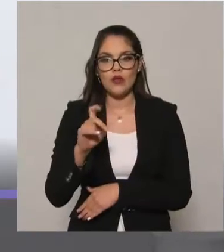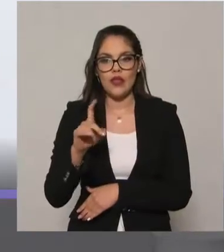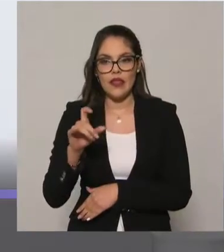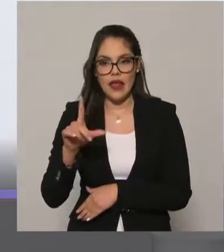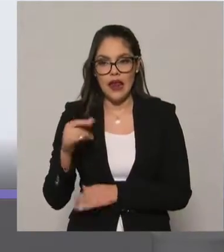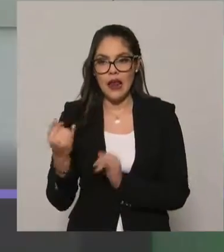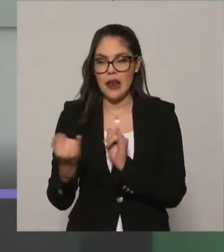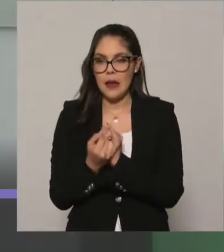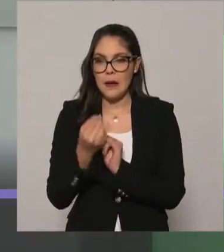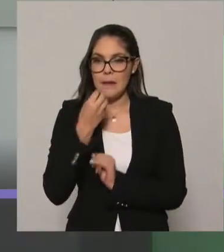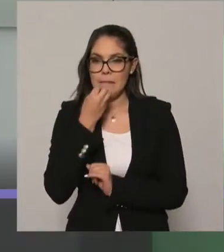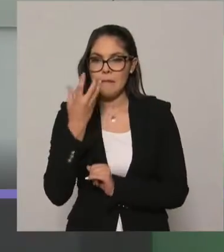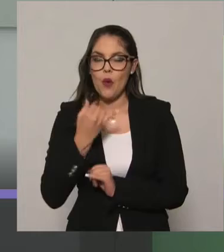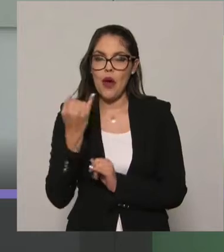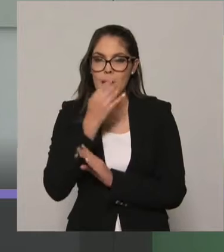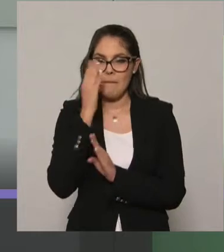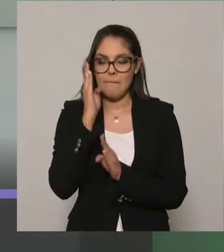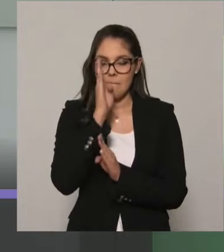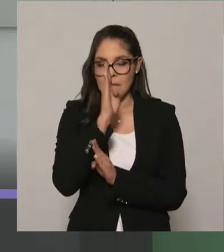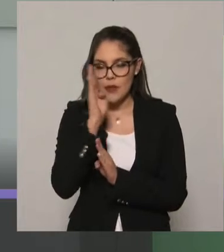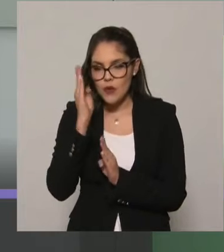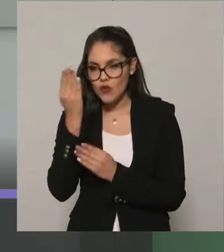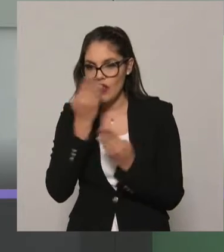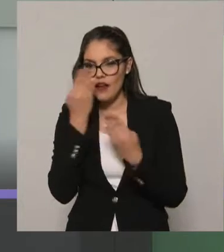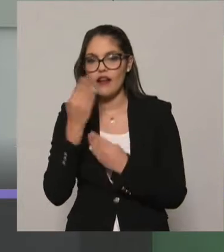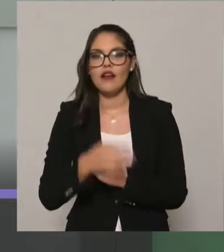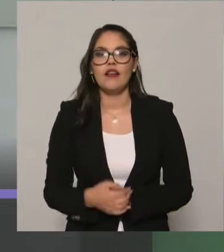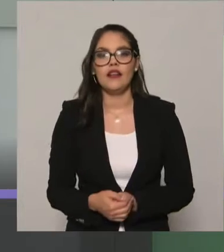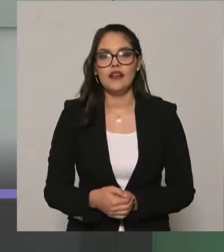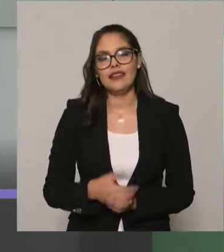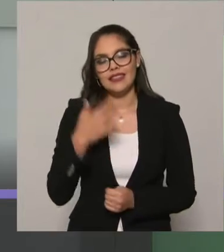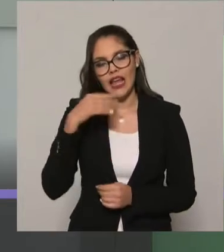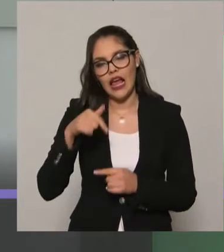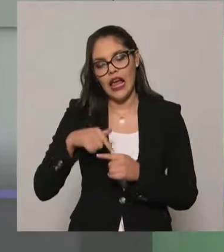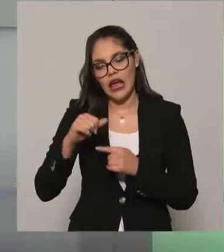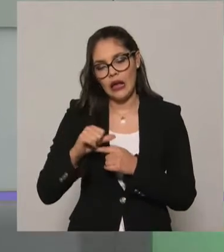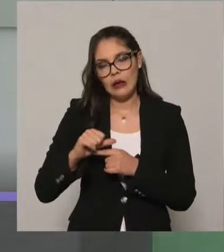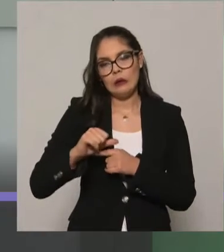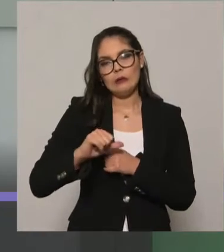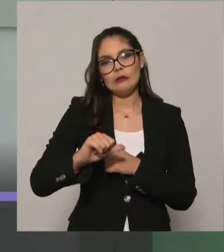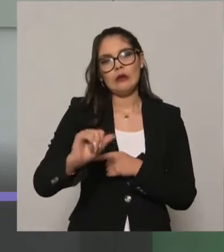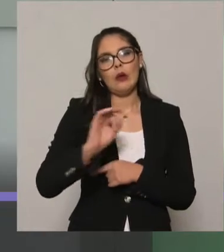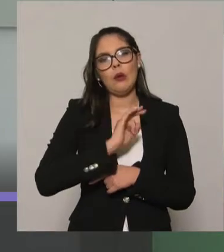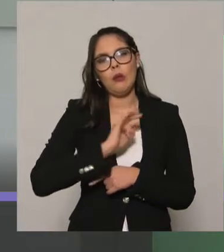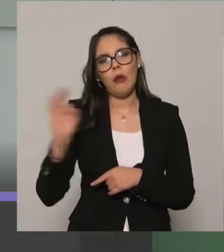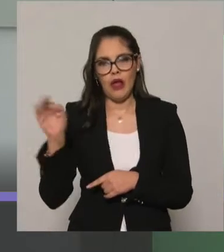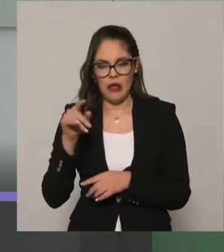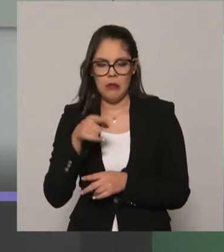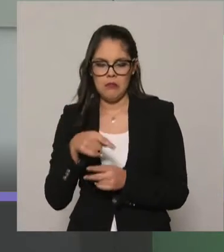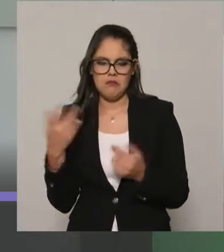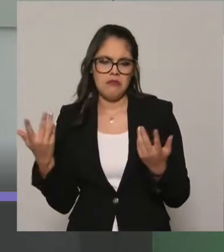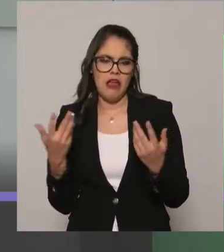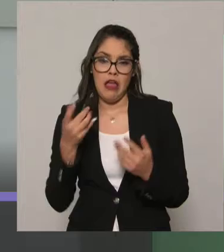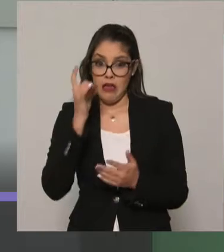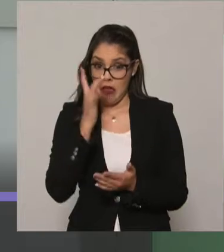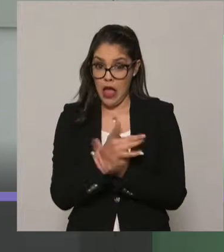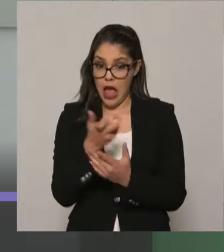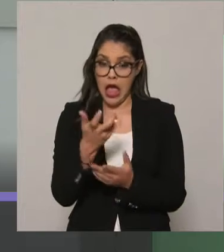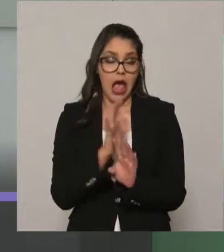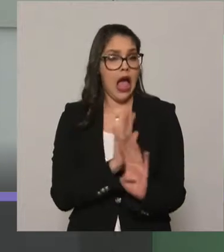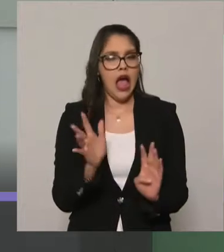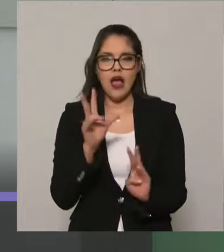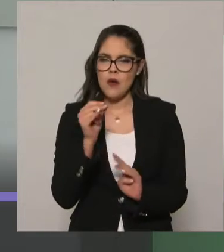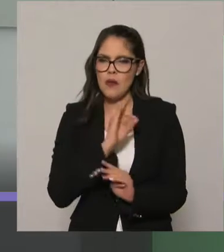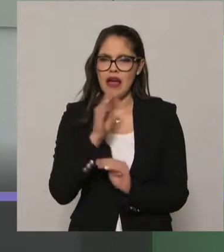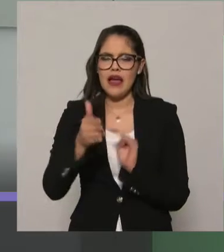Ahí está la biblioteca también. Absolutamente, claro que cada uno de esos recorridos es como el esqueleto. Puedes efectivamente hacer muchas cosas. Cuando llegues a